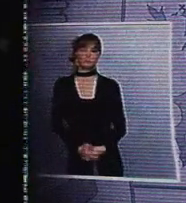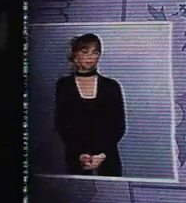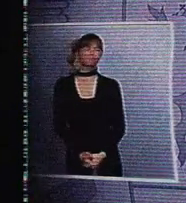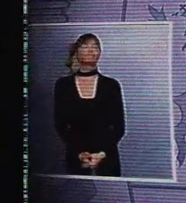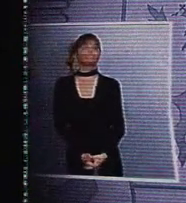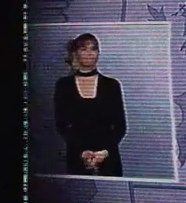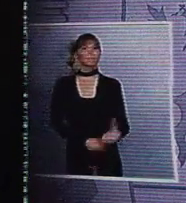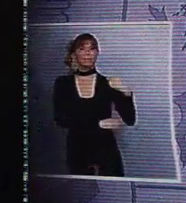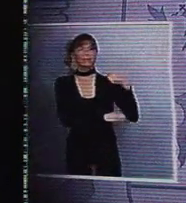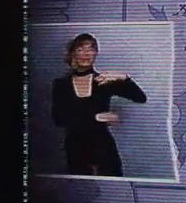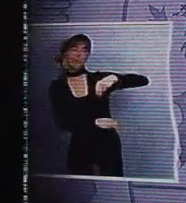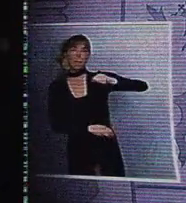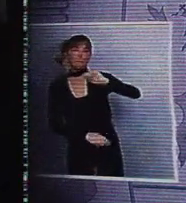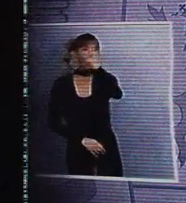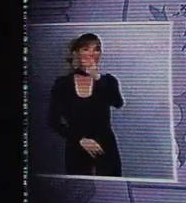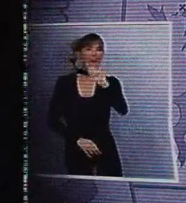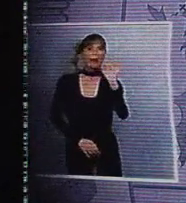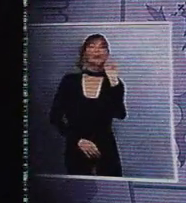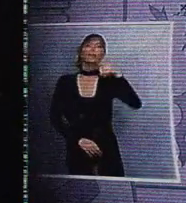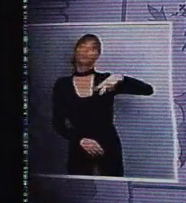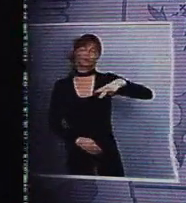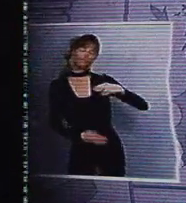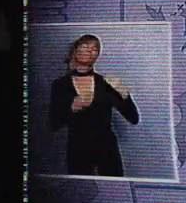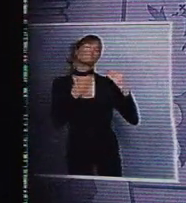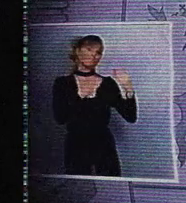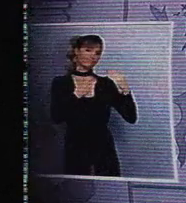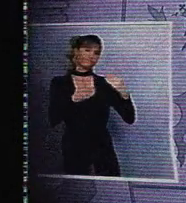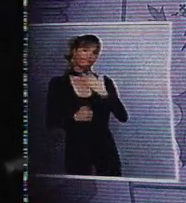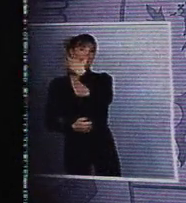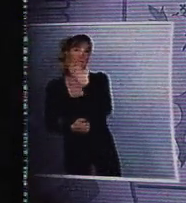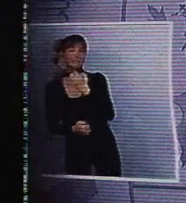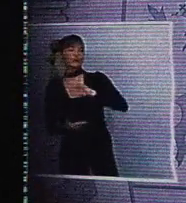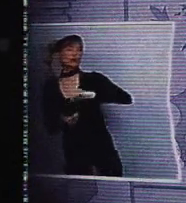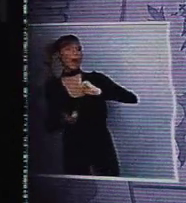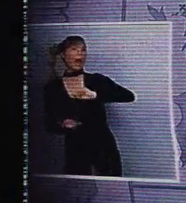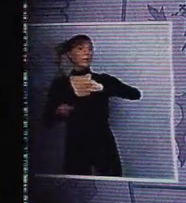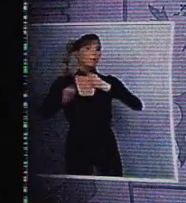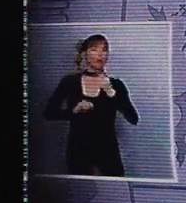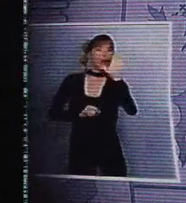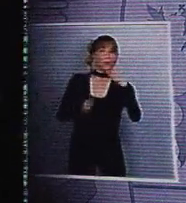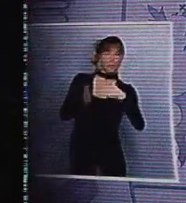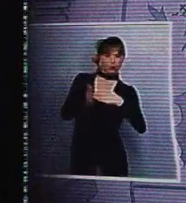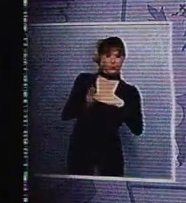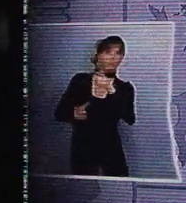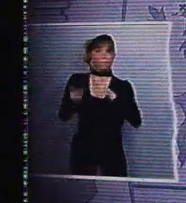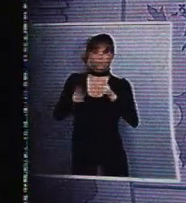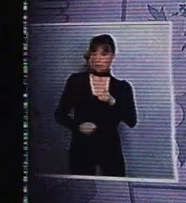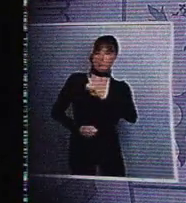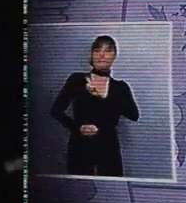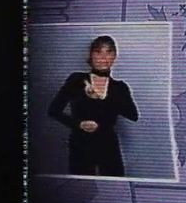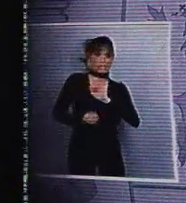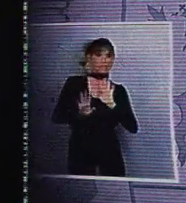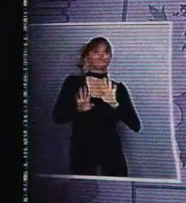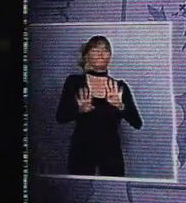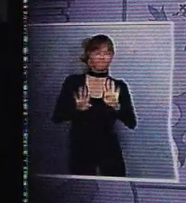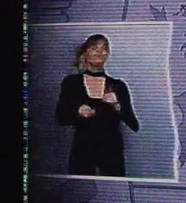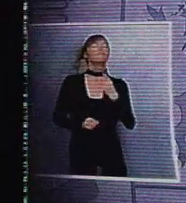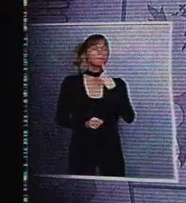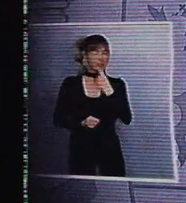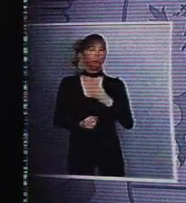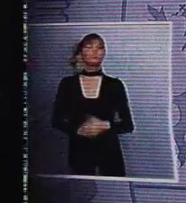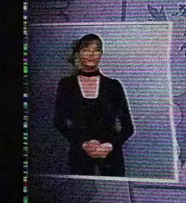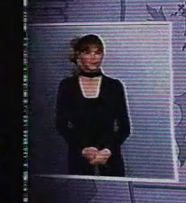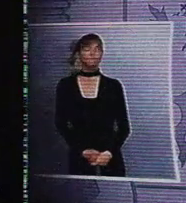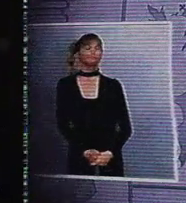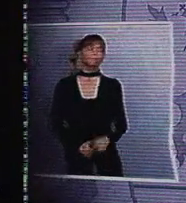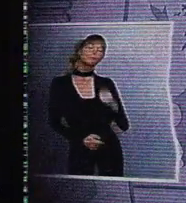ineptitud decidió que no era necesario actuar es difícil imaginar una traición más flagrante a los ciudadanos qué